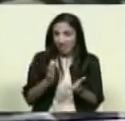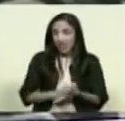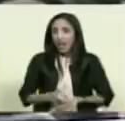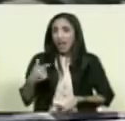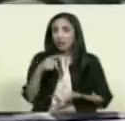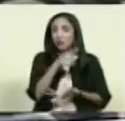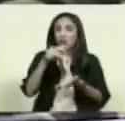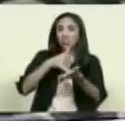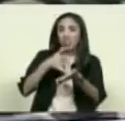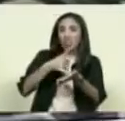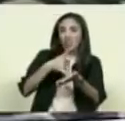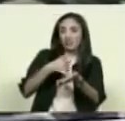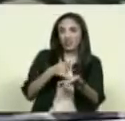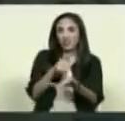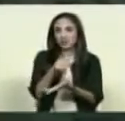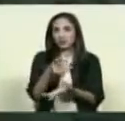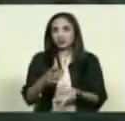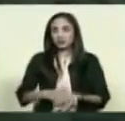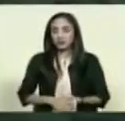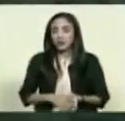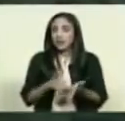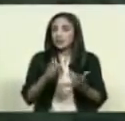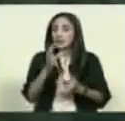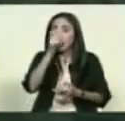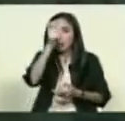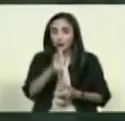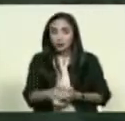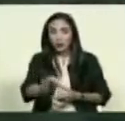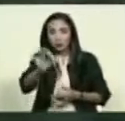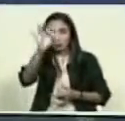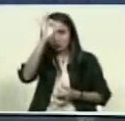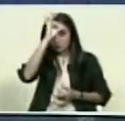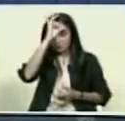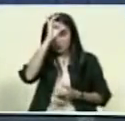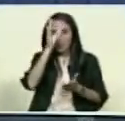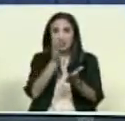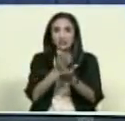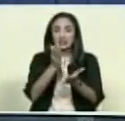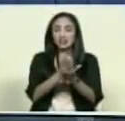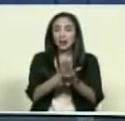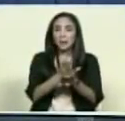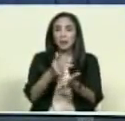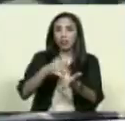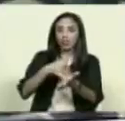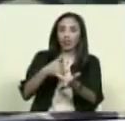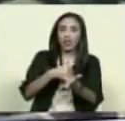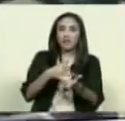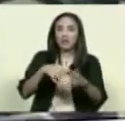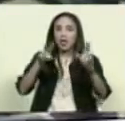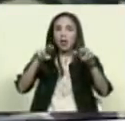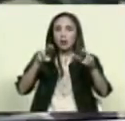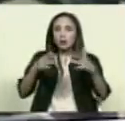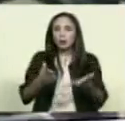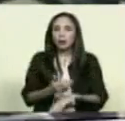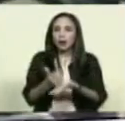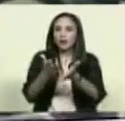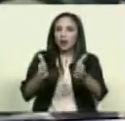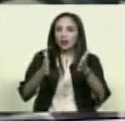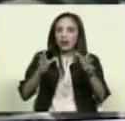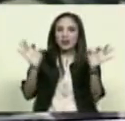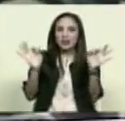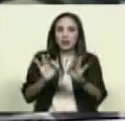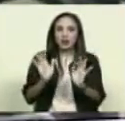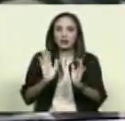fuerza. Un pueblo ignorante es instrumento ciego de su propia destrucción. Simón